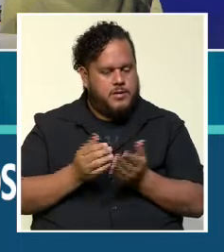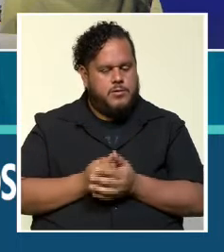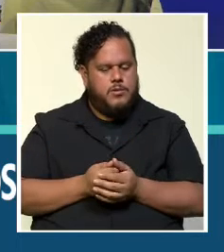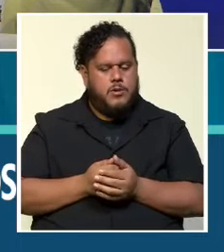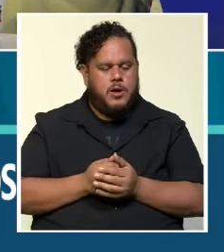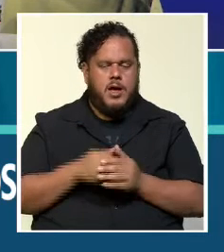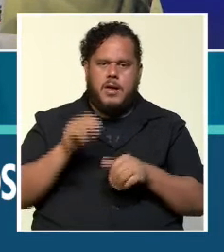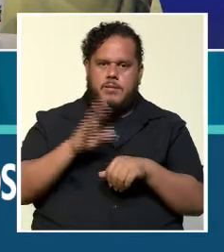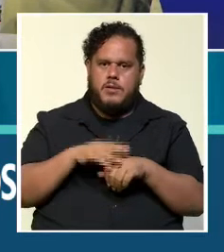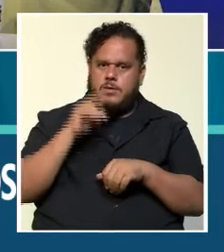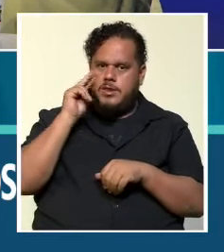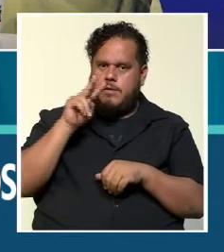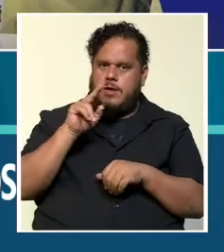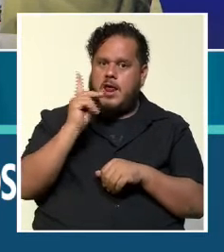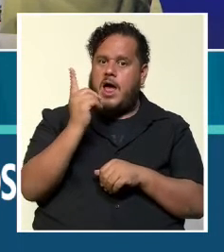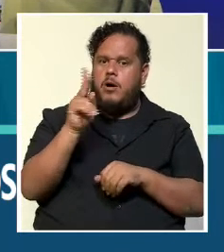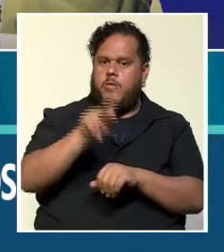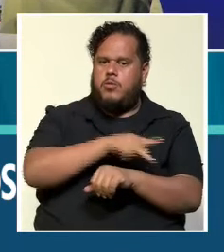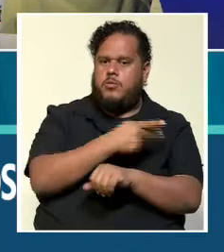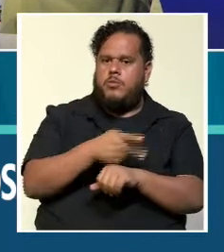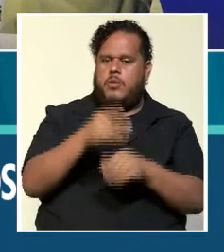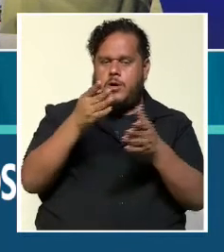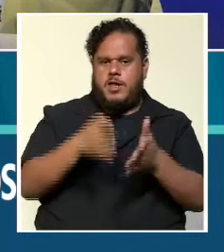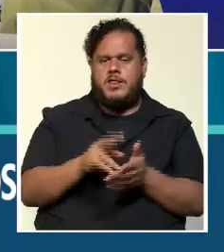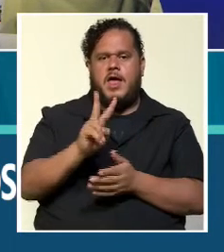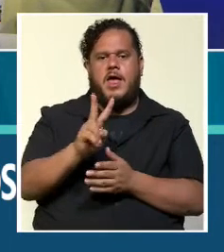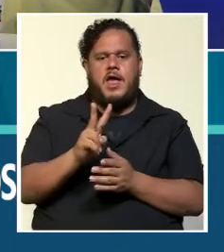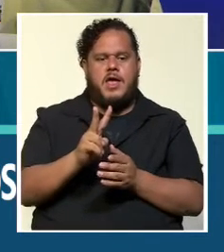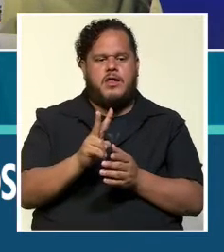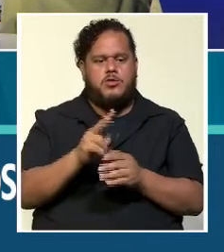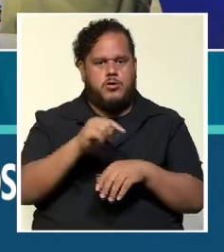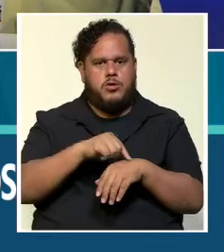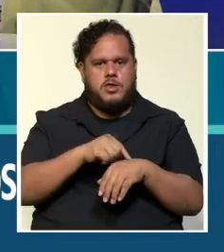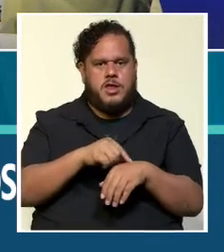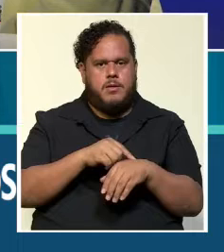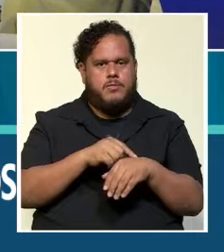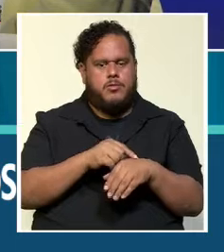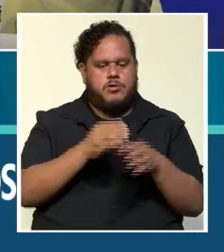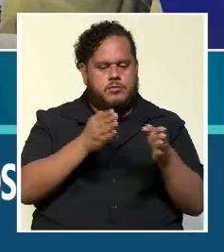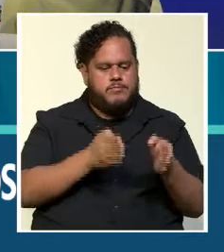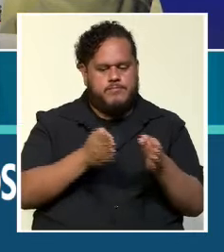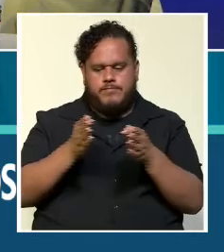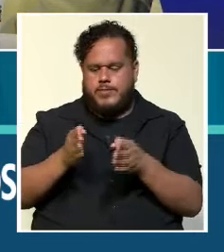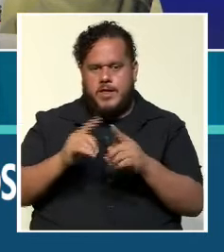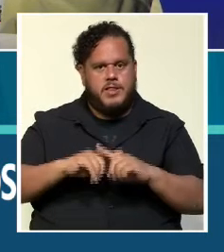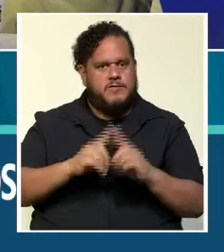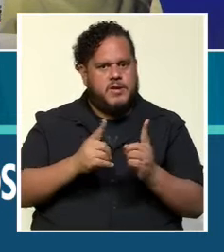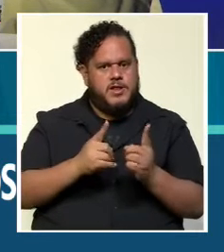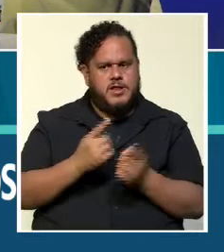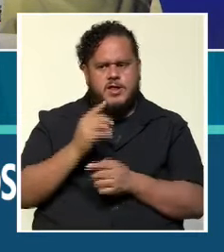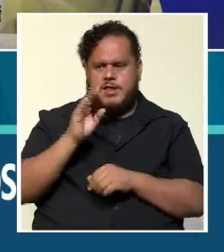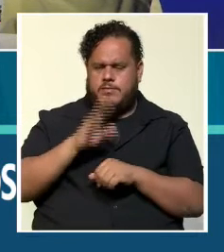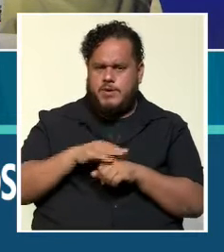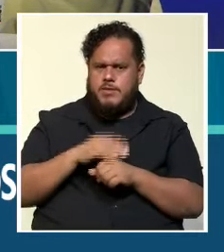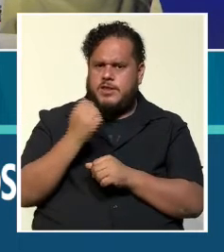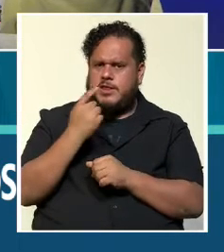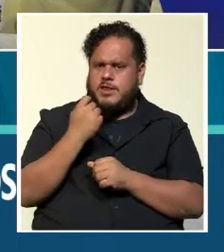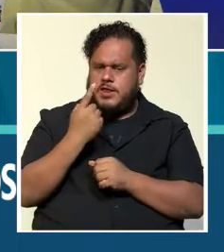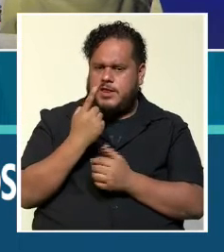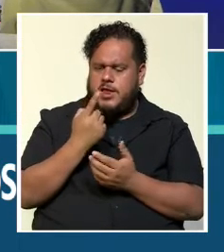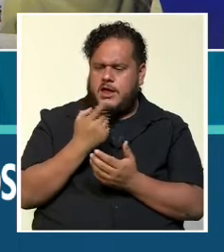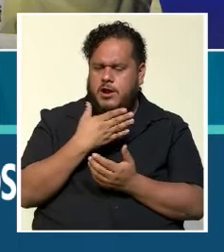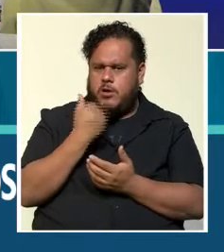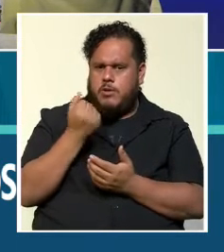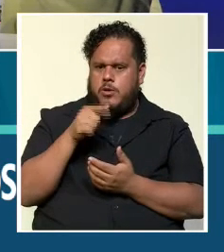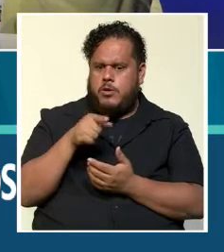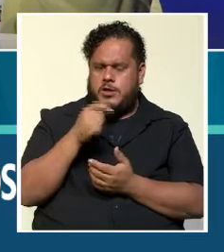un poeta en dos épocas diferentes y permite entender la maduración de la obra,